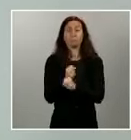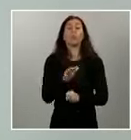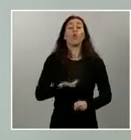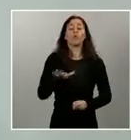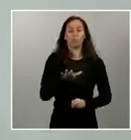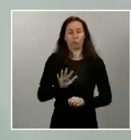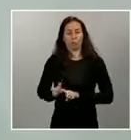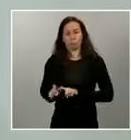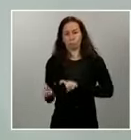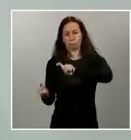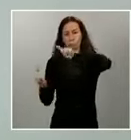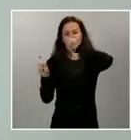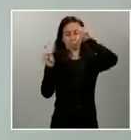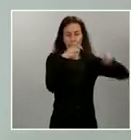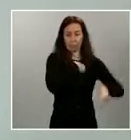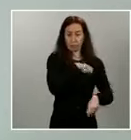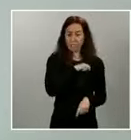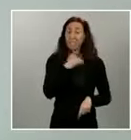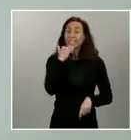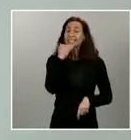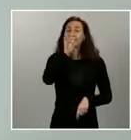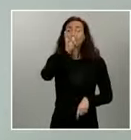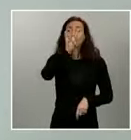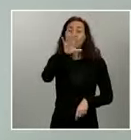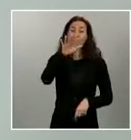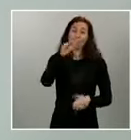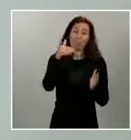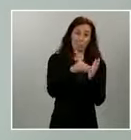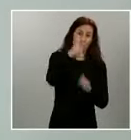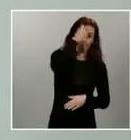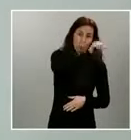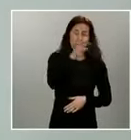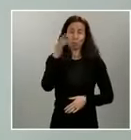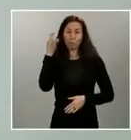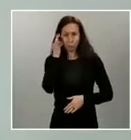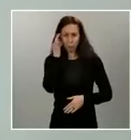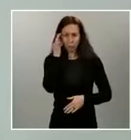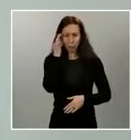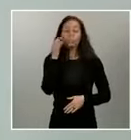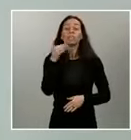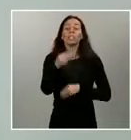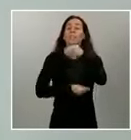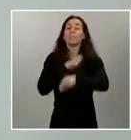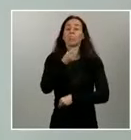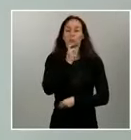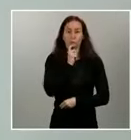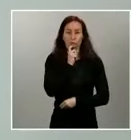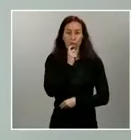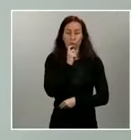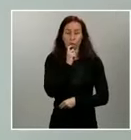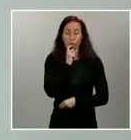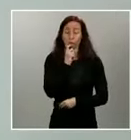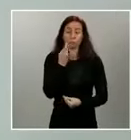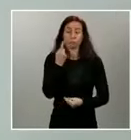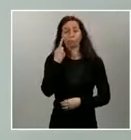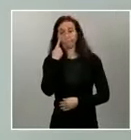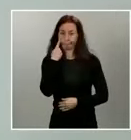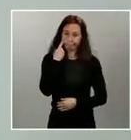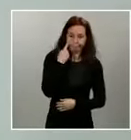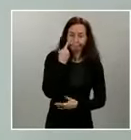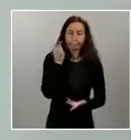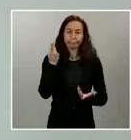De ellos, casi 15.000 hombres y mujeres lo hicieron patrullando las ciudades, los pueblos y las carreteras de